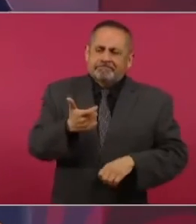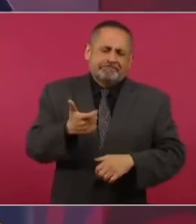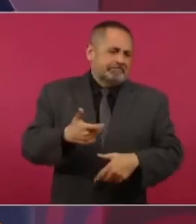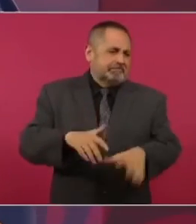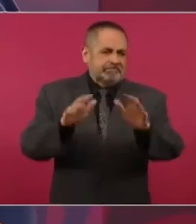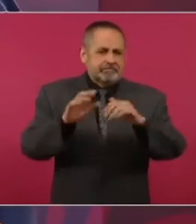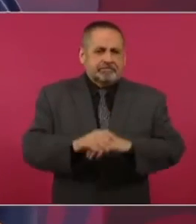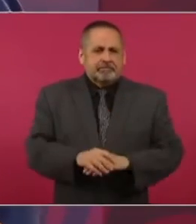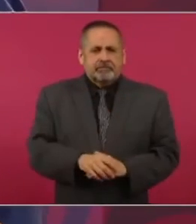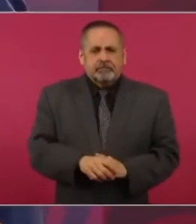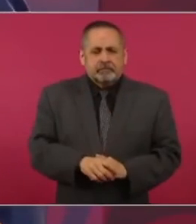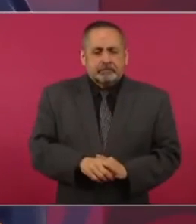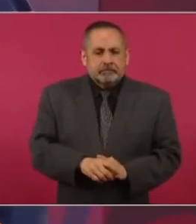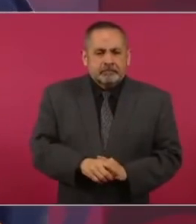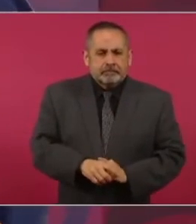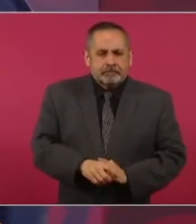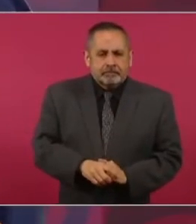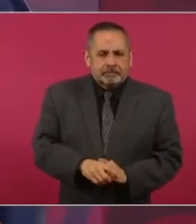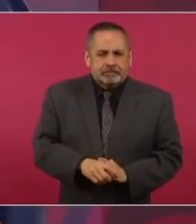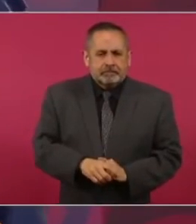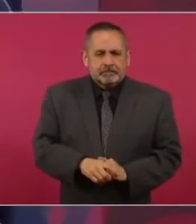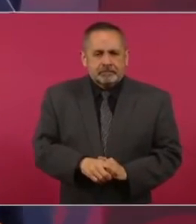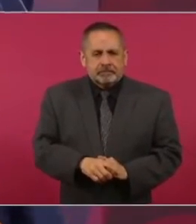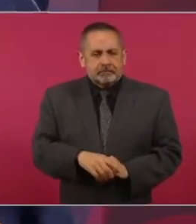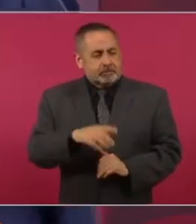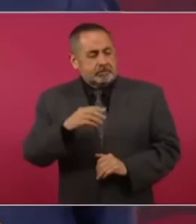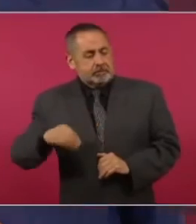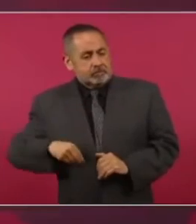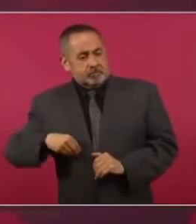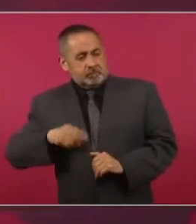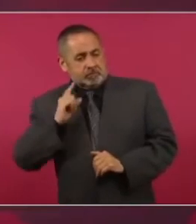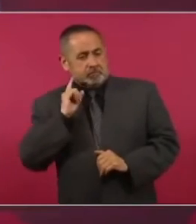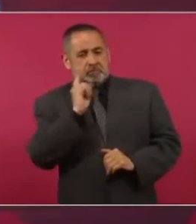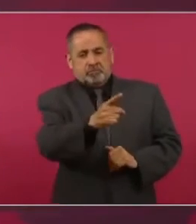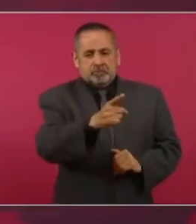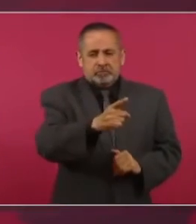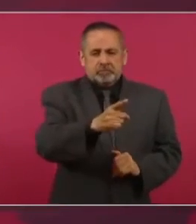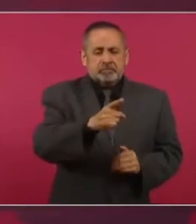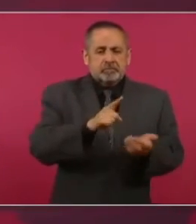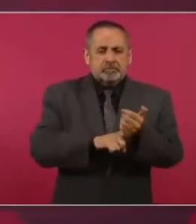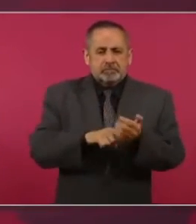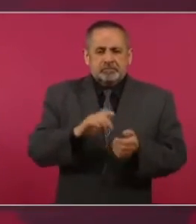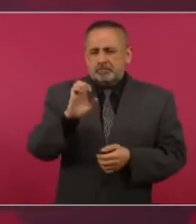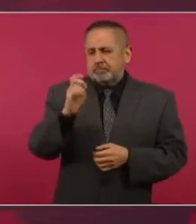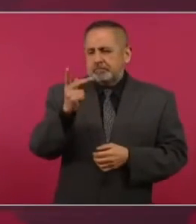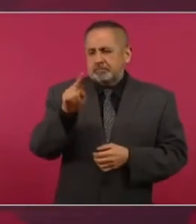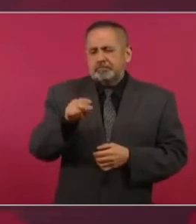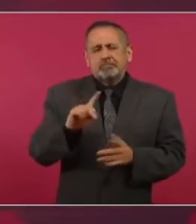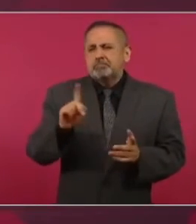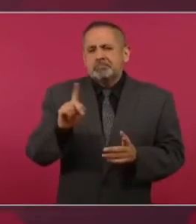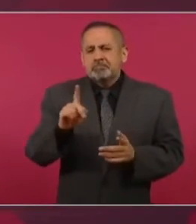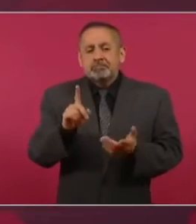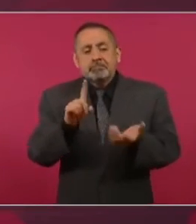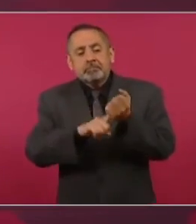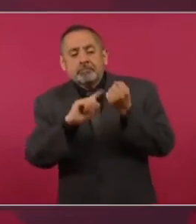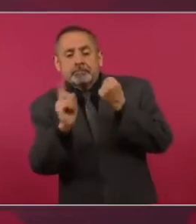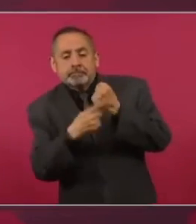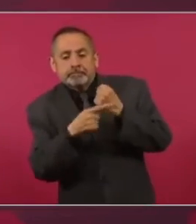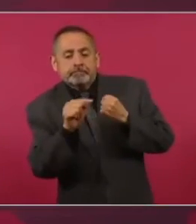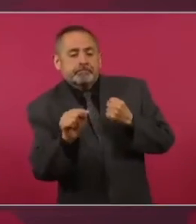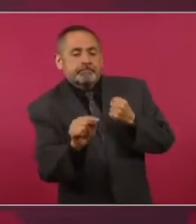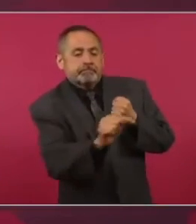Y yo, pues, no le echo la culpa al expresidente Peña, sino los que manejaban